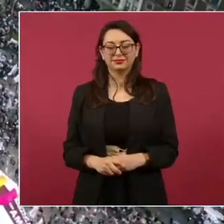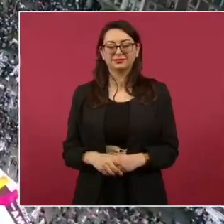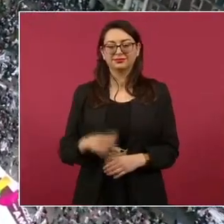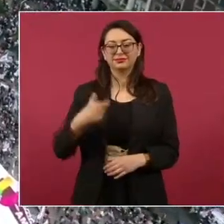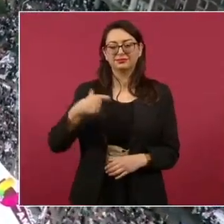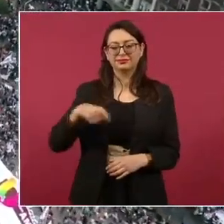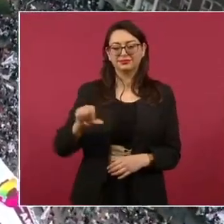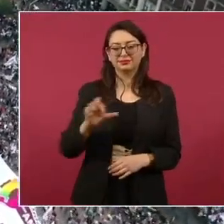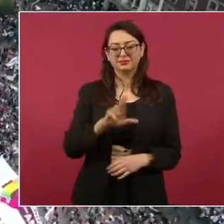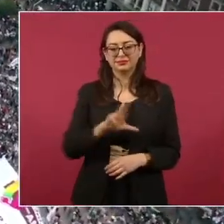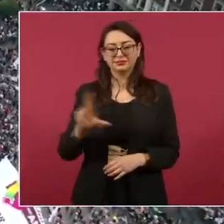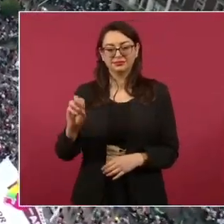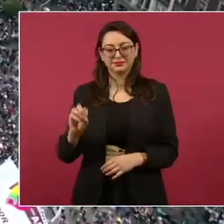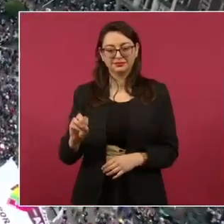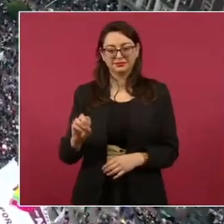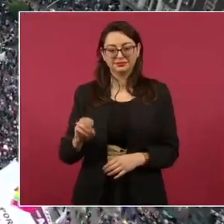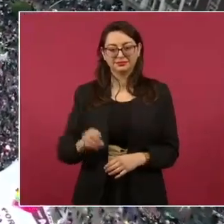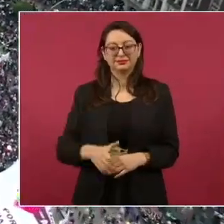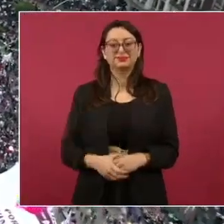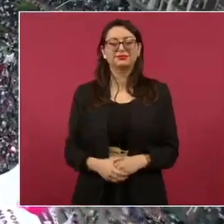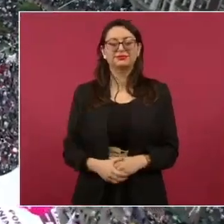Quintana Roo,